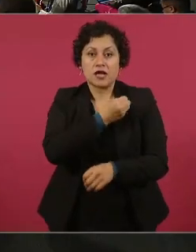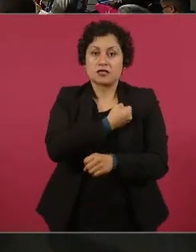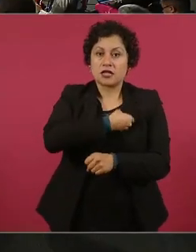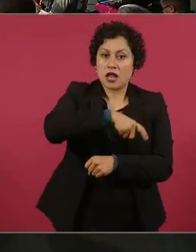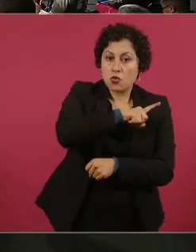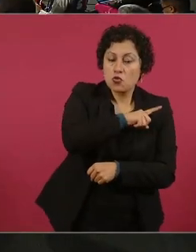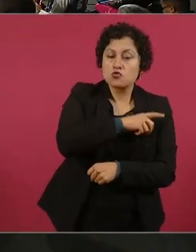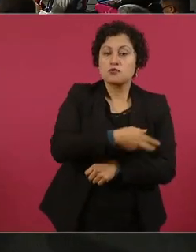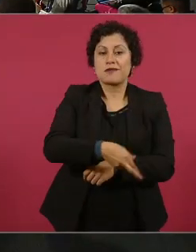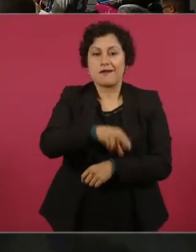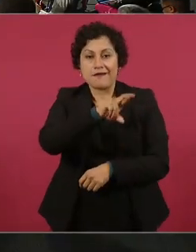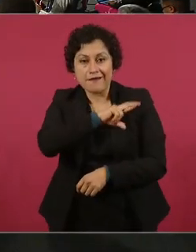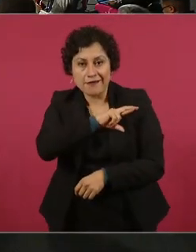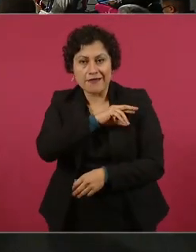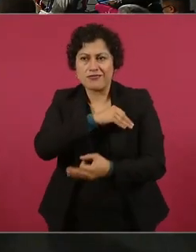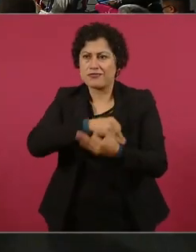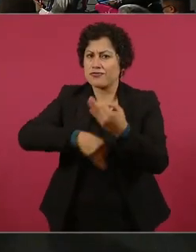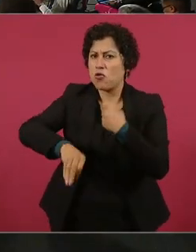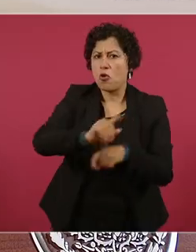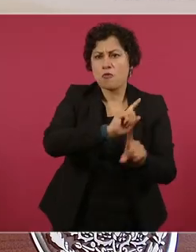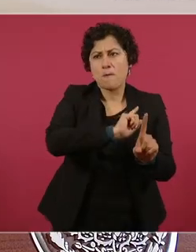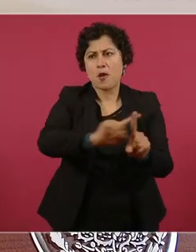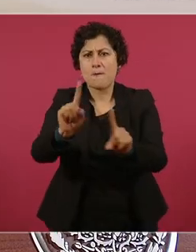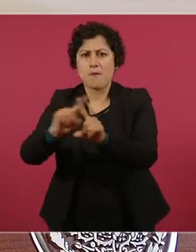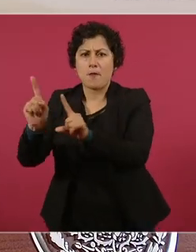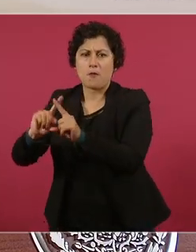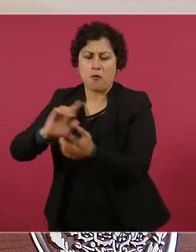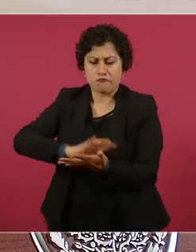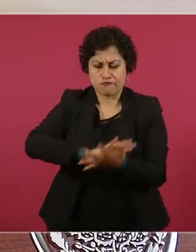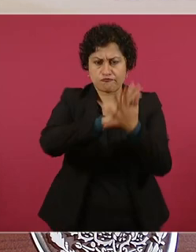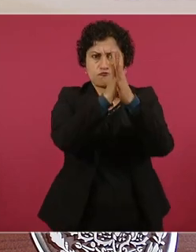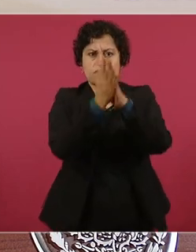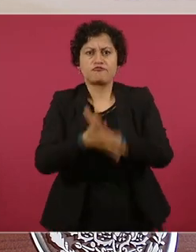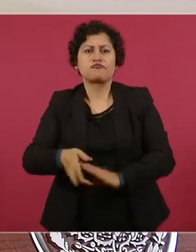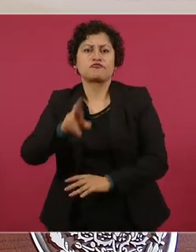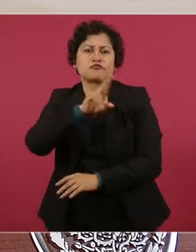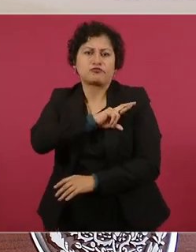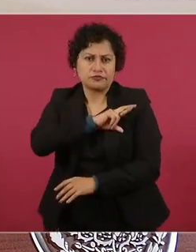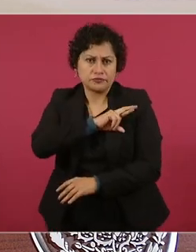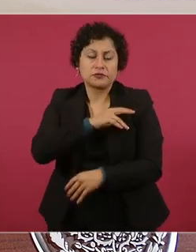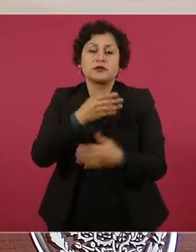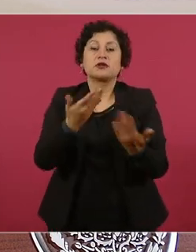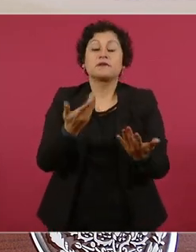Y avanzaron muchísimo. El Issste, por ejemplo,